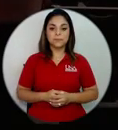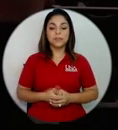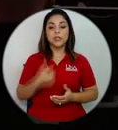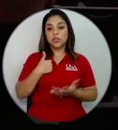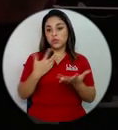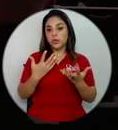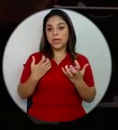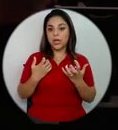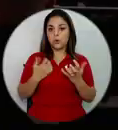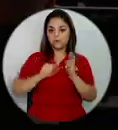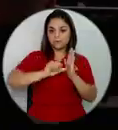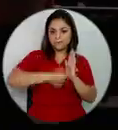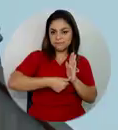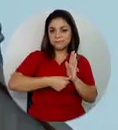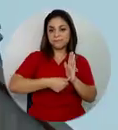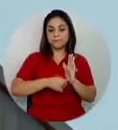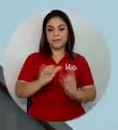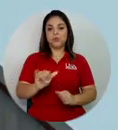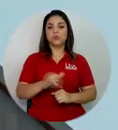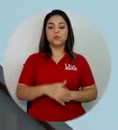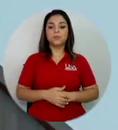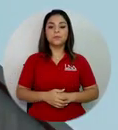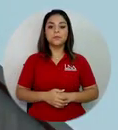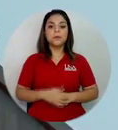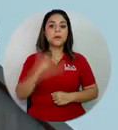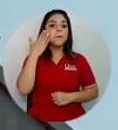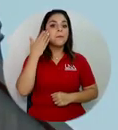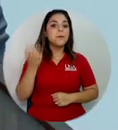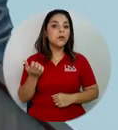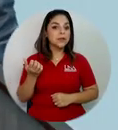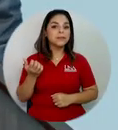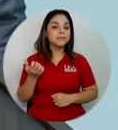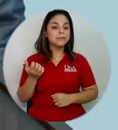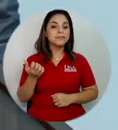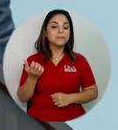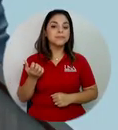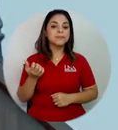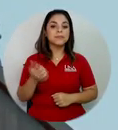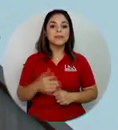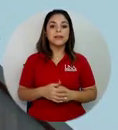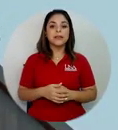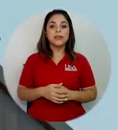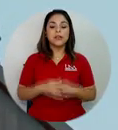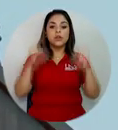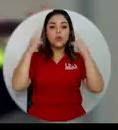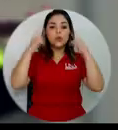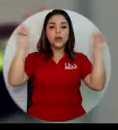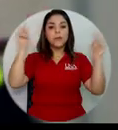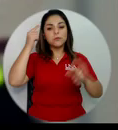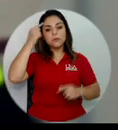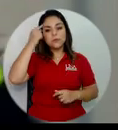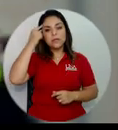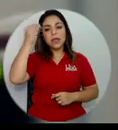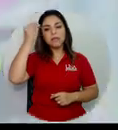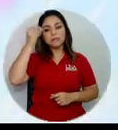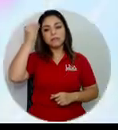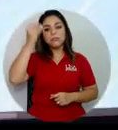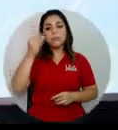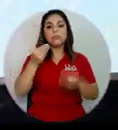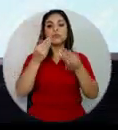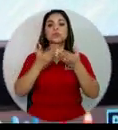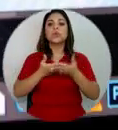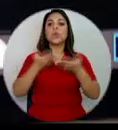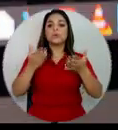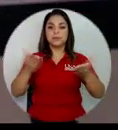eso quisiera rescatarlo, ¿verdad? Porque nos da pie para pensar en muchas